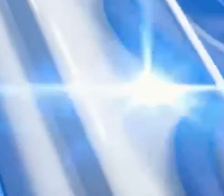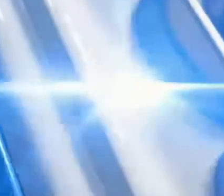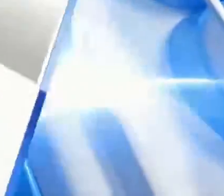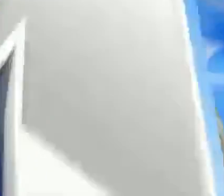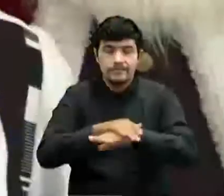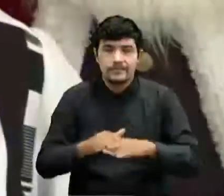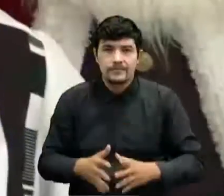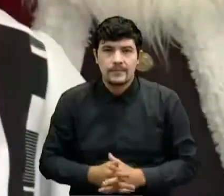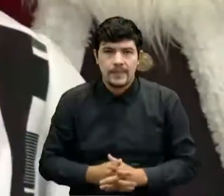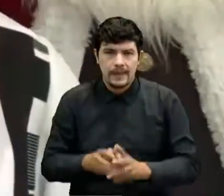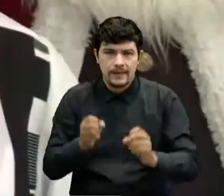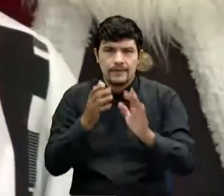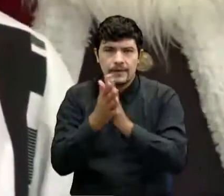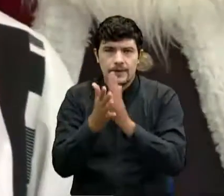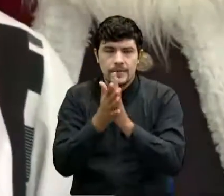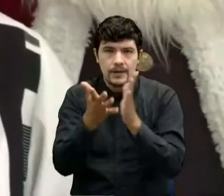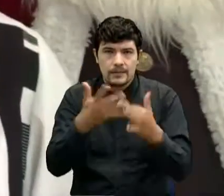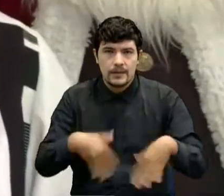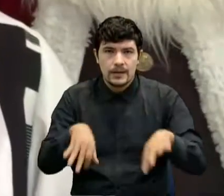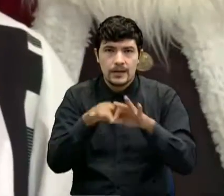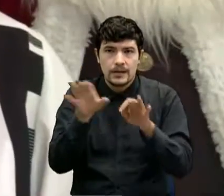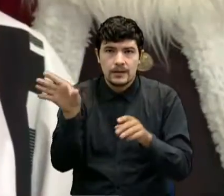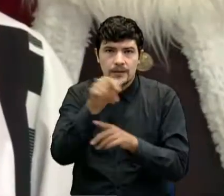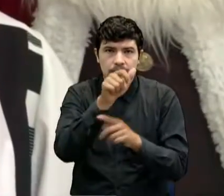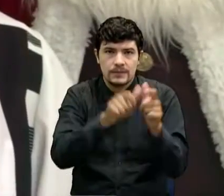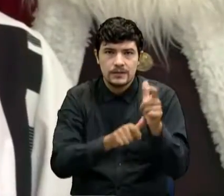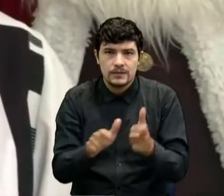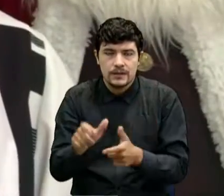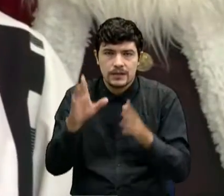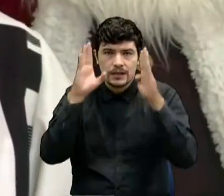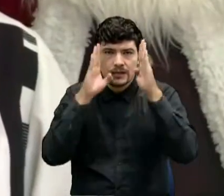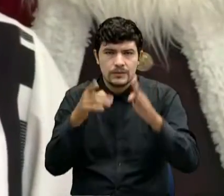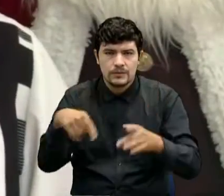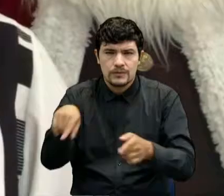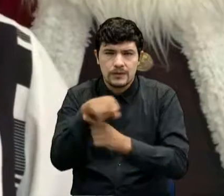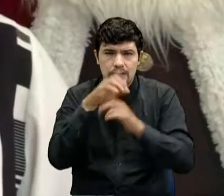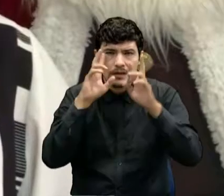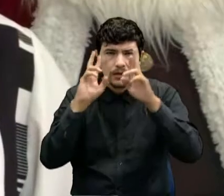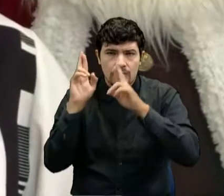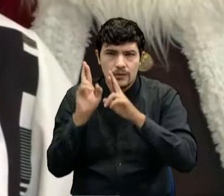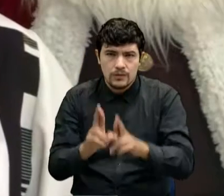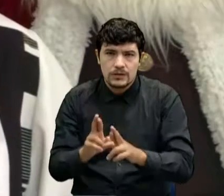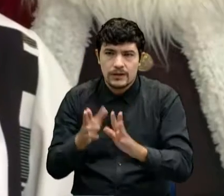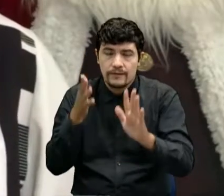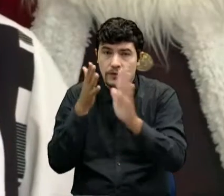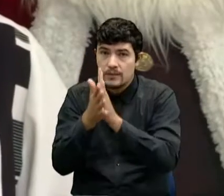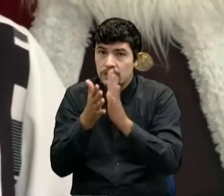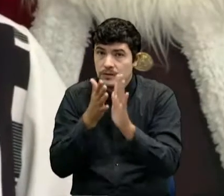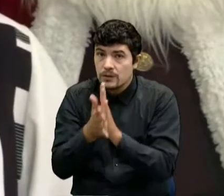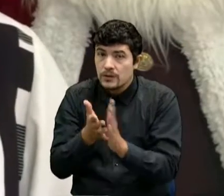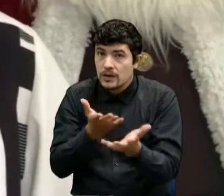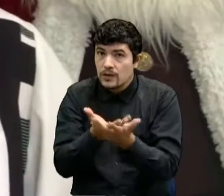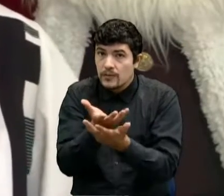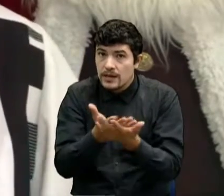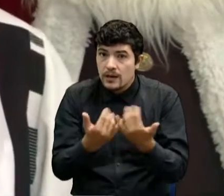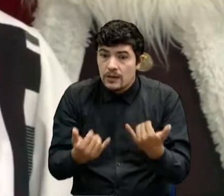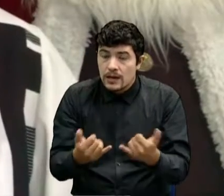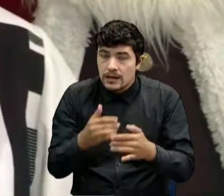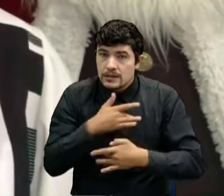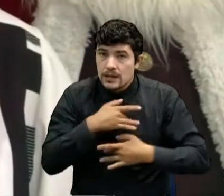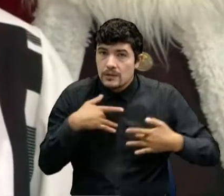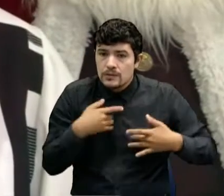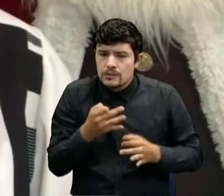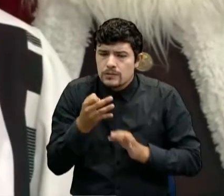es importante que las personas tengan en cuenta esas recomendaciones, no solamente en Santander, en norte de Santander, sino en todo el país, porque los picos